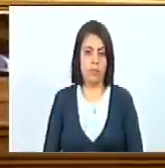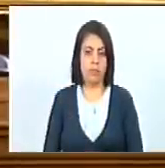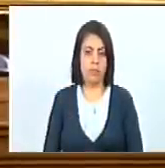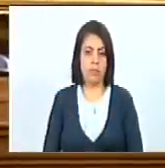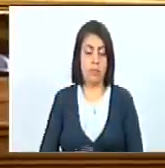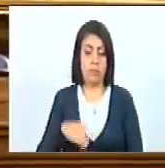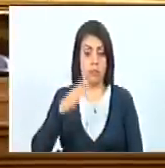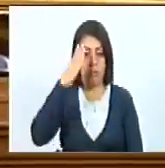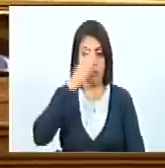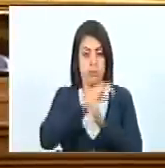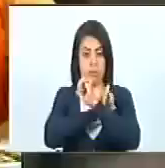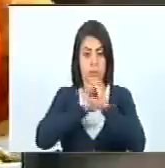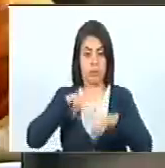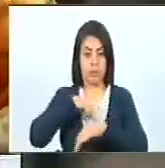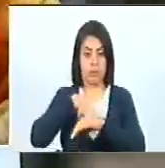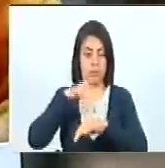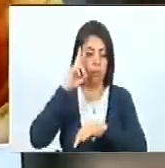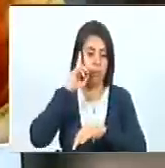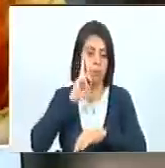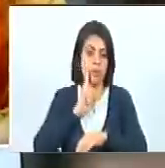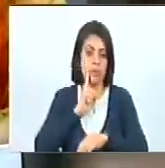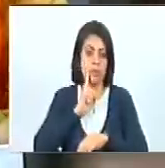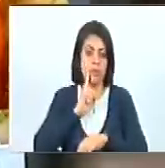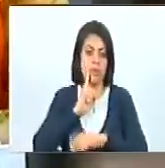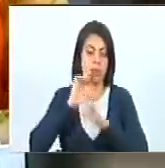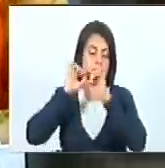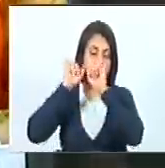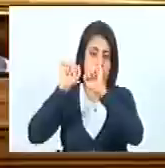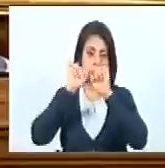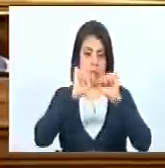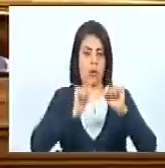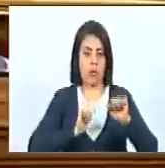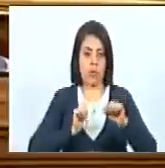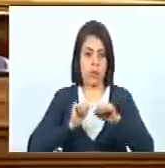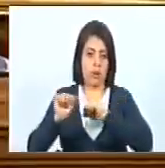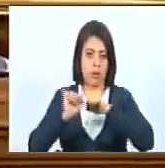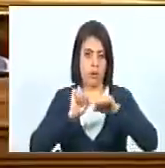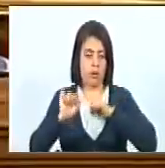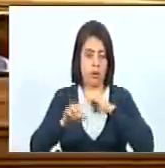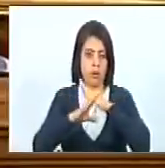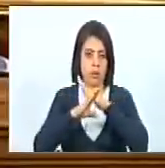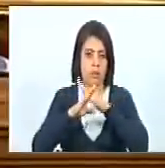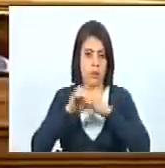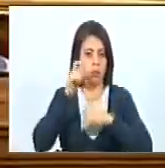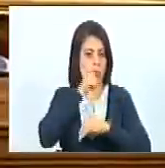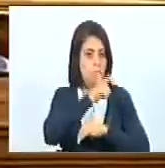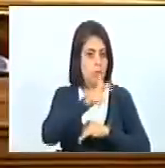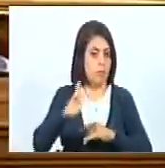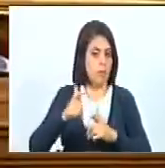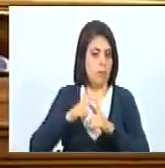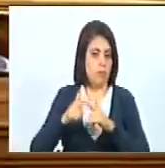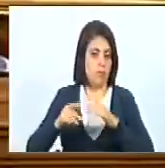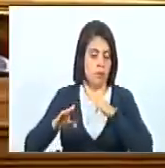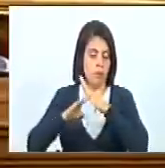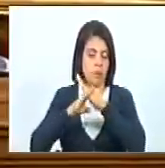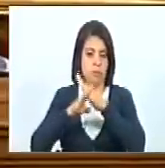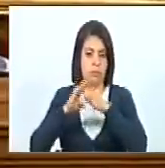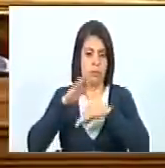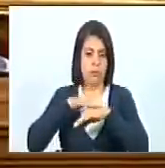cuando la Fuerza Armada Nacional Bolivariana repele cualquier acción en contra de nuestra soberanía o en